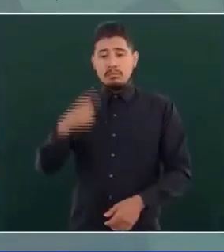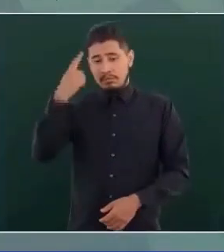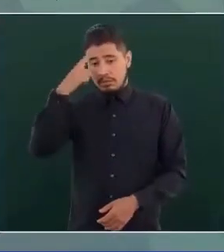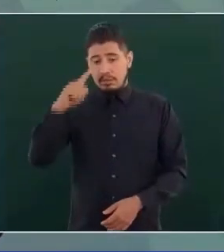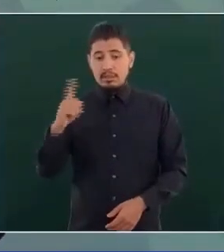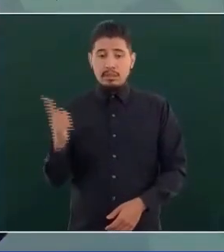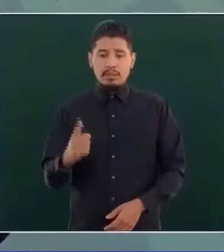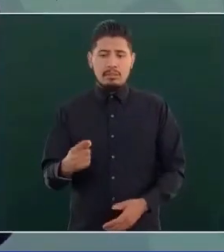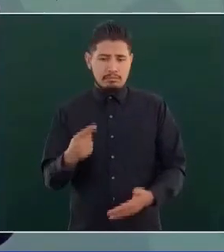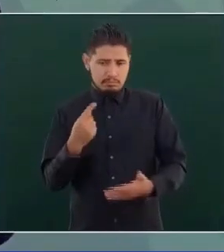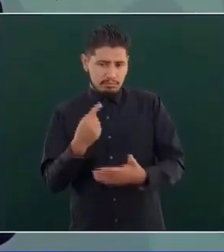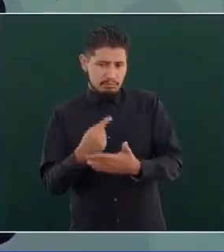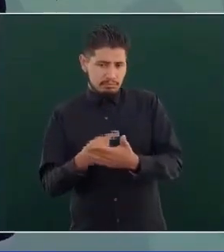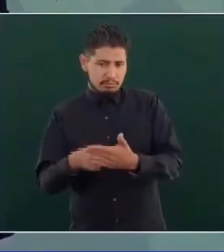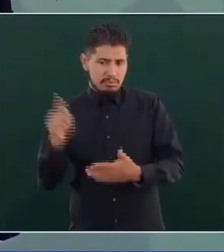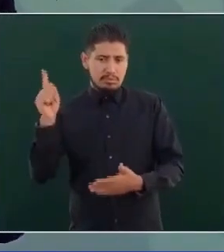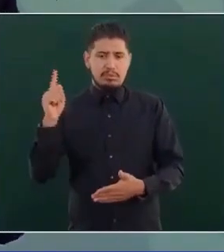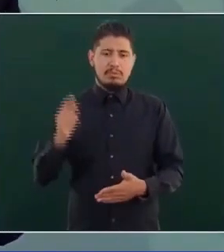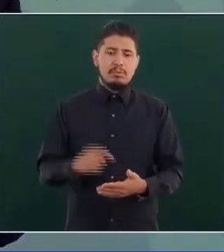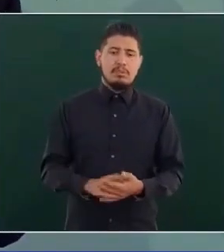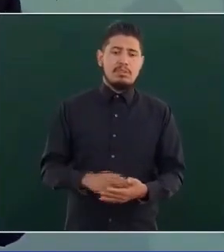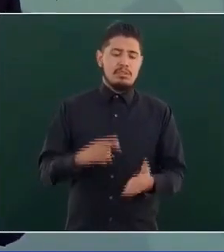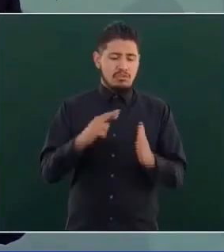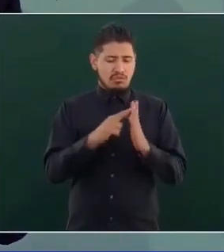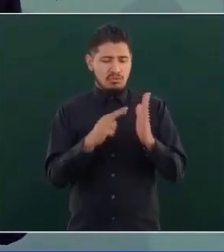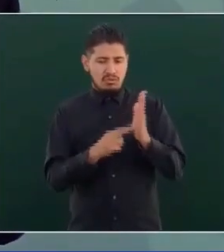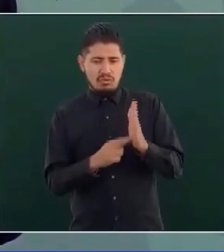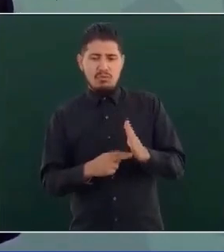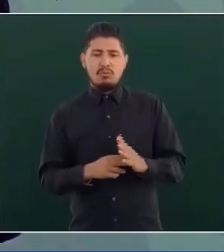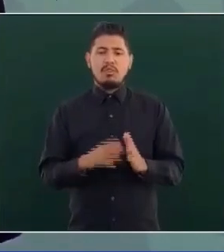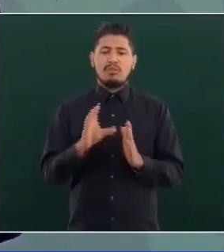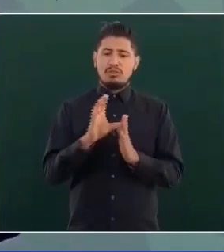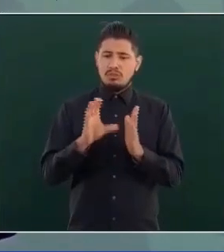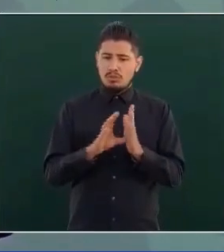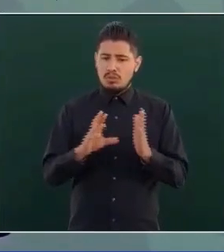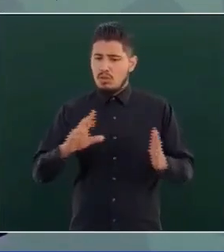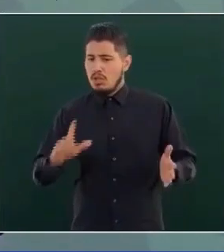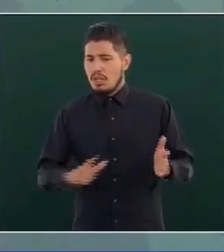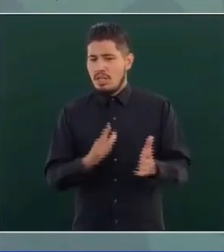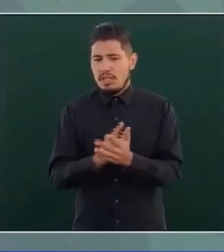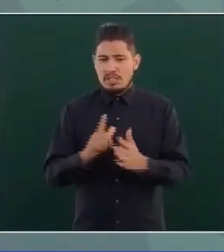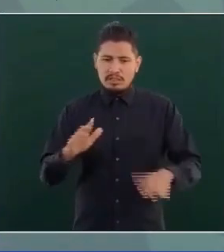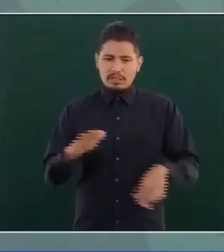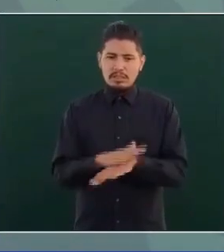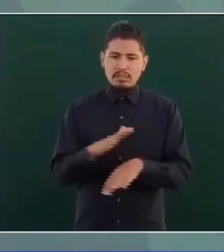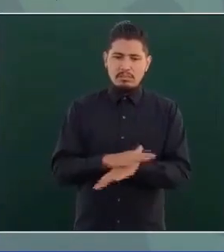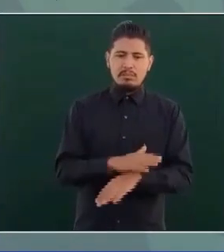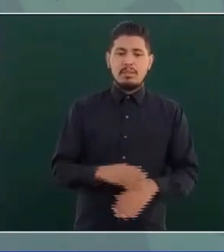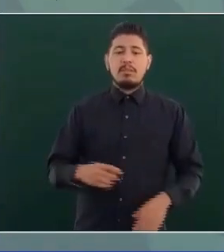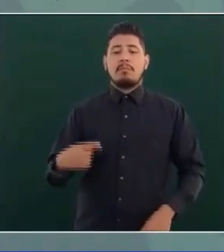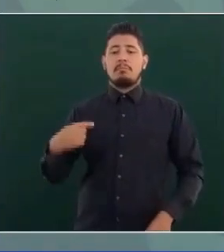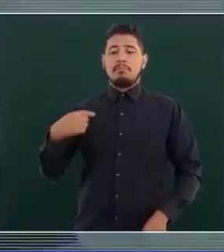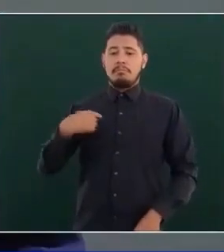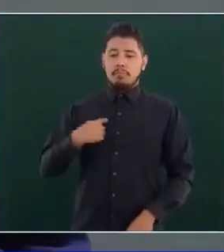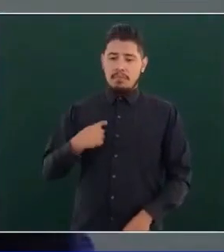que aprobaran reformas a la Constitución, a las leyes, y te tocaran a